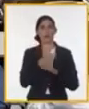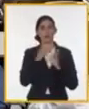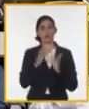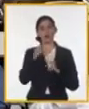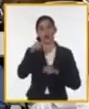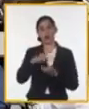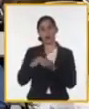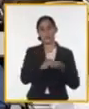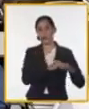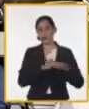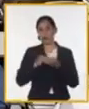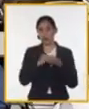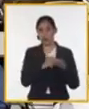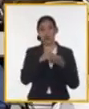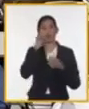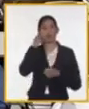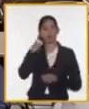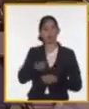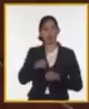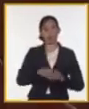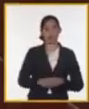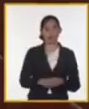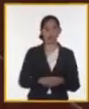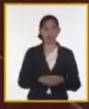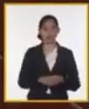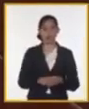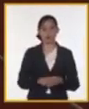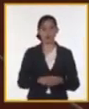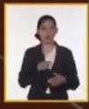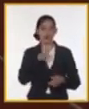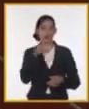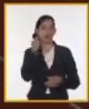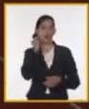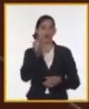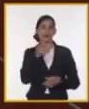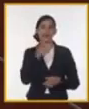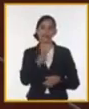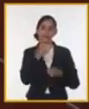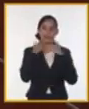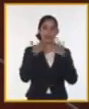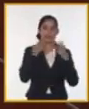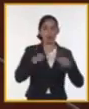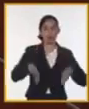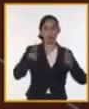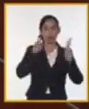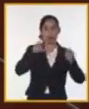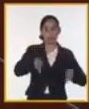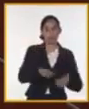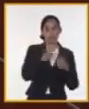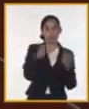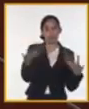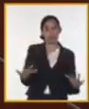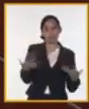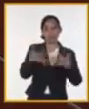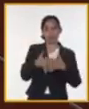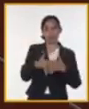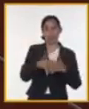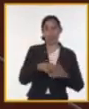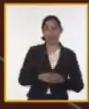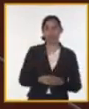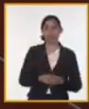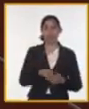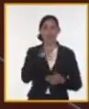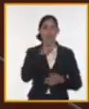Fiscal General de la República. A partir de que forma parte del cumplimiento del acuerdo, todo lo relacionado con el